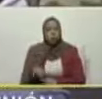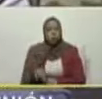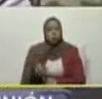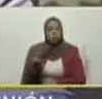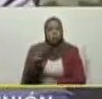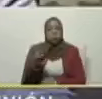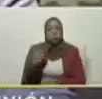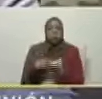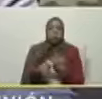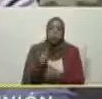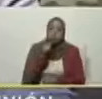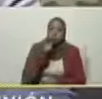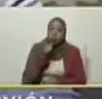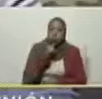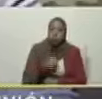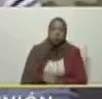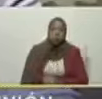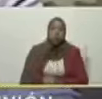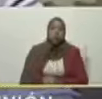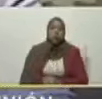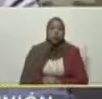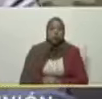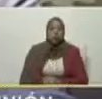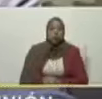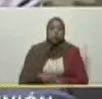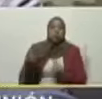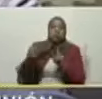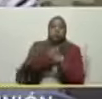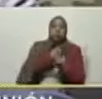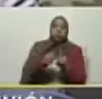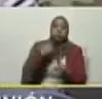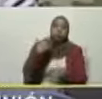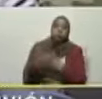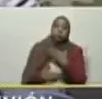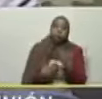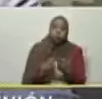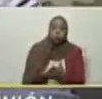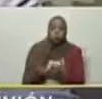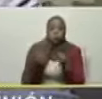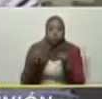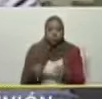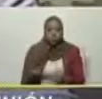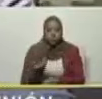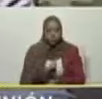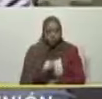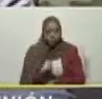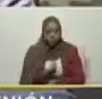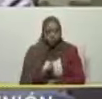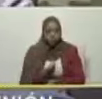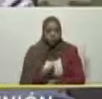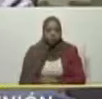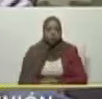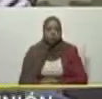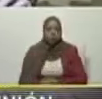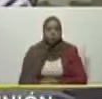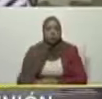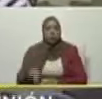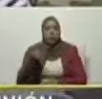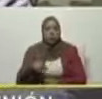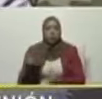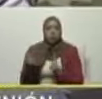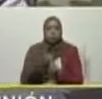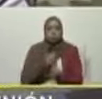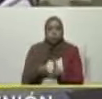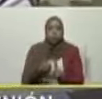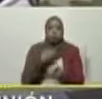ese accidente. El más golpeado y dañado fue el alcalde Tomás Bello. También fue muy golpeado el